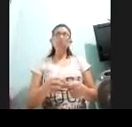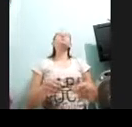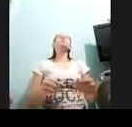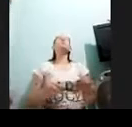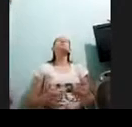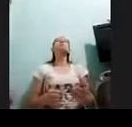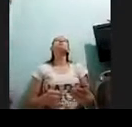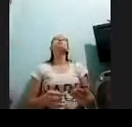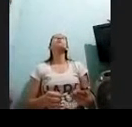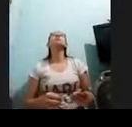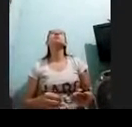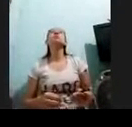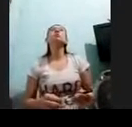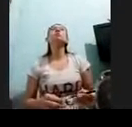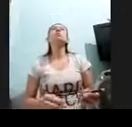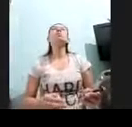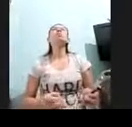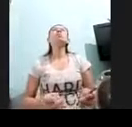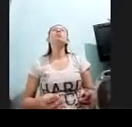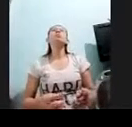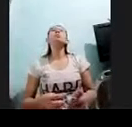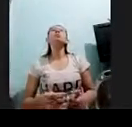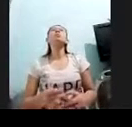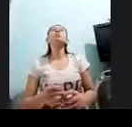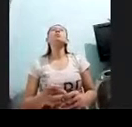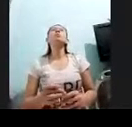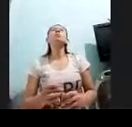is Vidal Antonio Machuca.